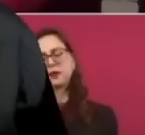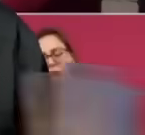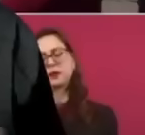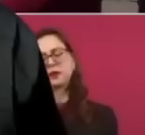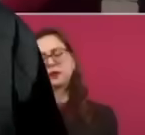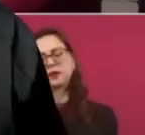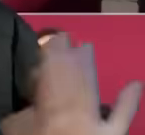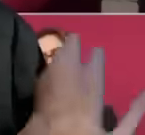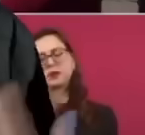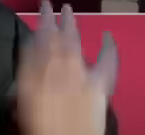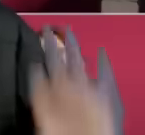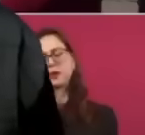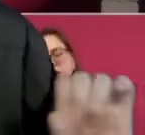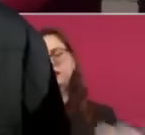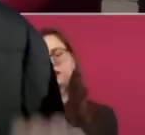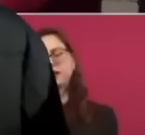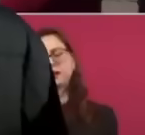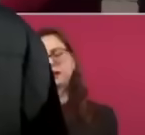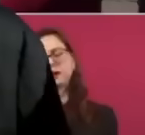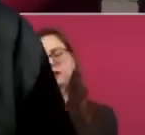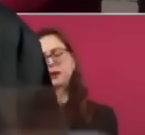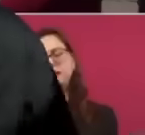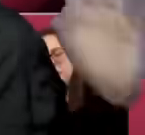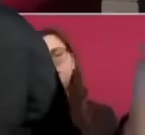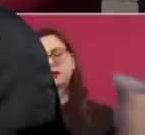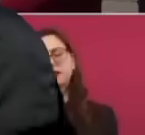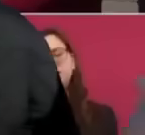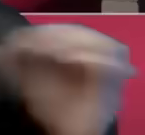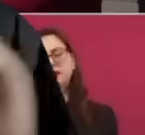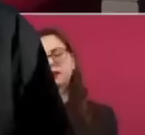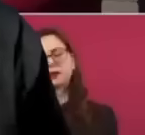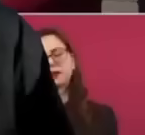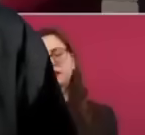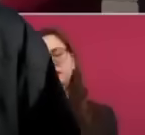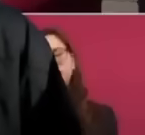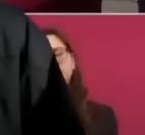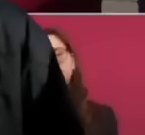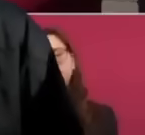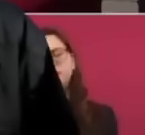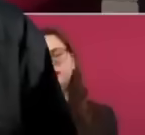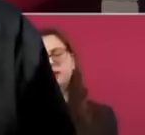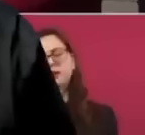investigación. Y tampoco puede decir, ay, es que sí es culpable, aunque sabemos que sí. Porque si el presidente